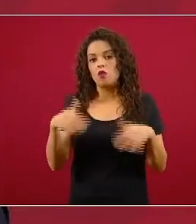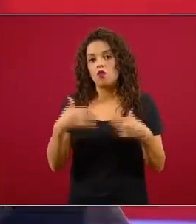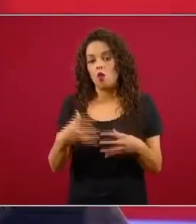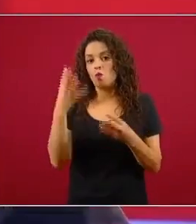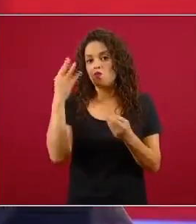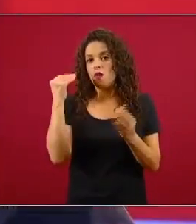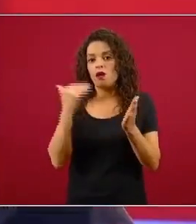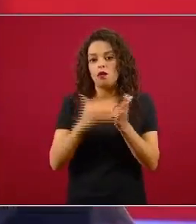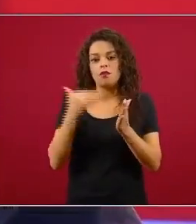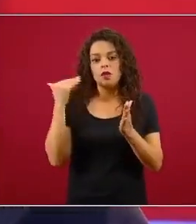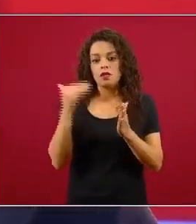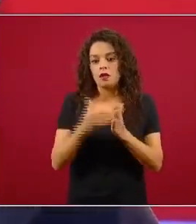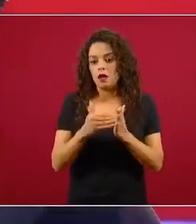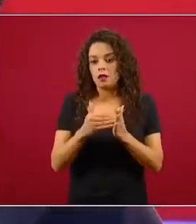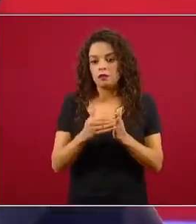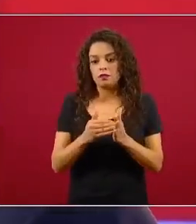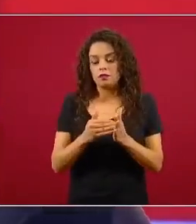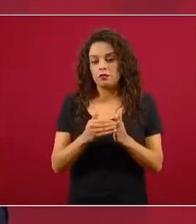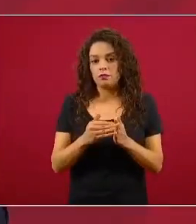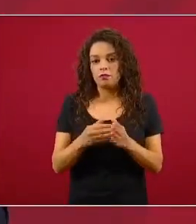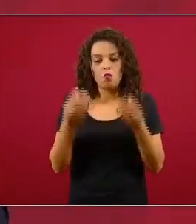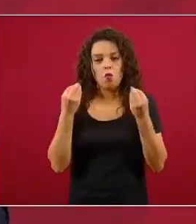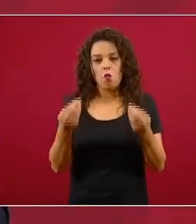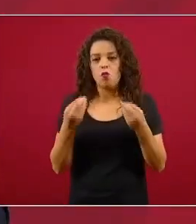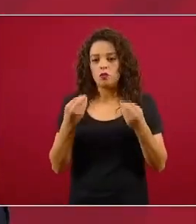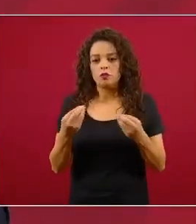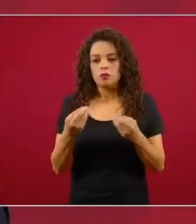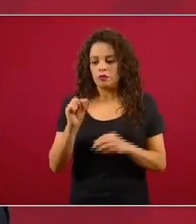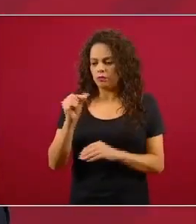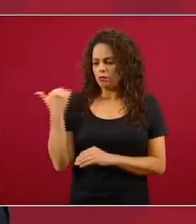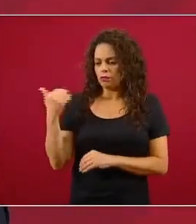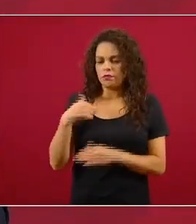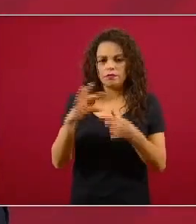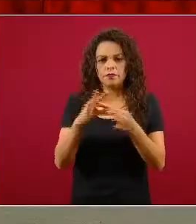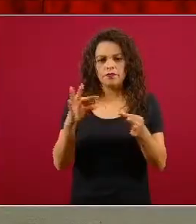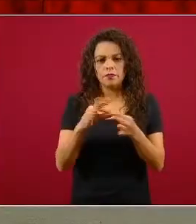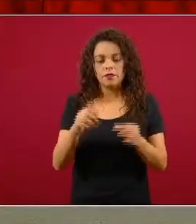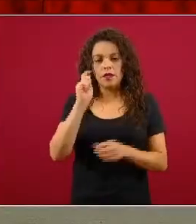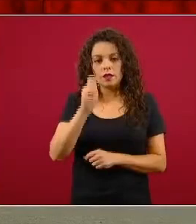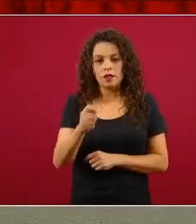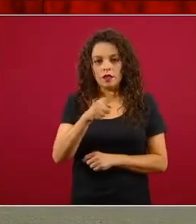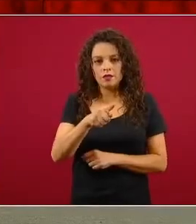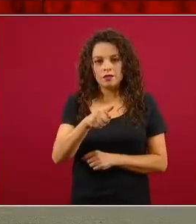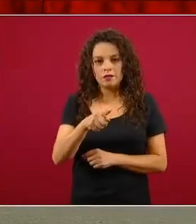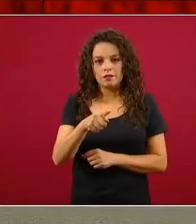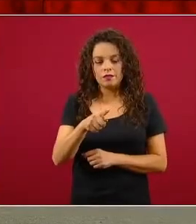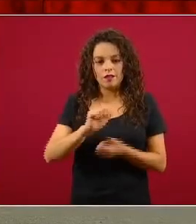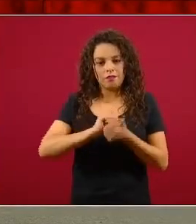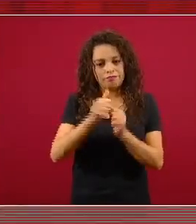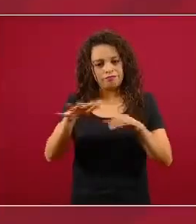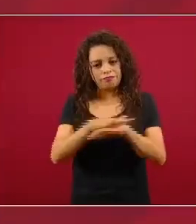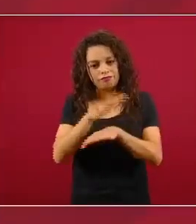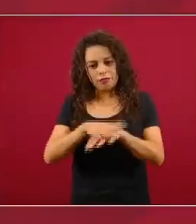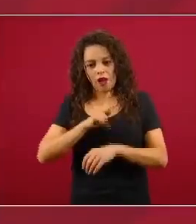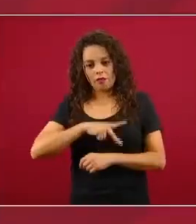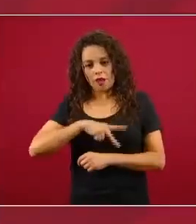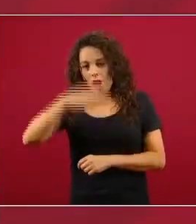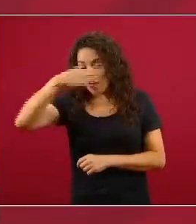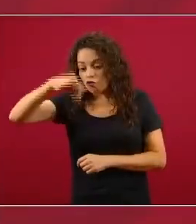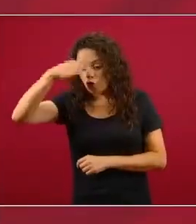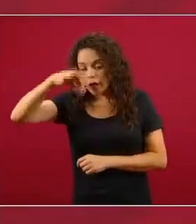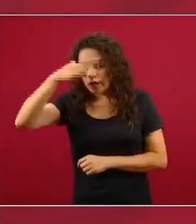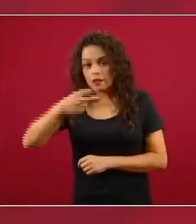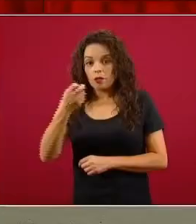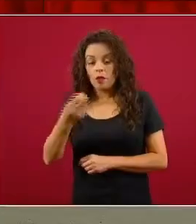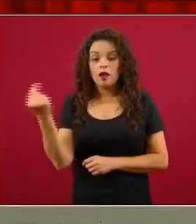pueden existir en este tipo de virus. Recientemente hablé sobre las mutaciones del virus de influenza y expliqué por qué esto se relaciona con la necesidad